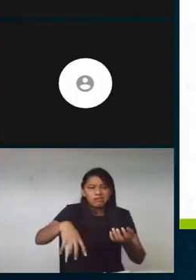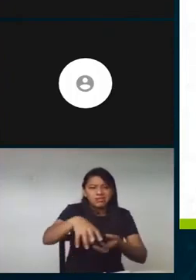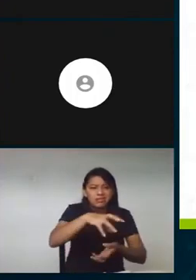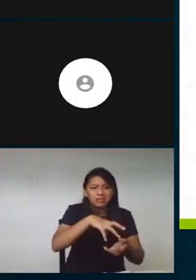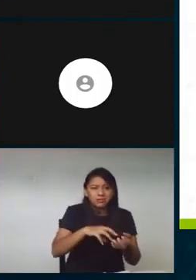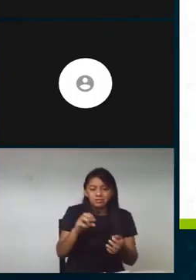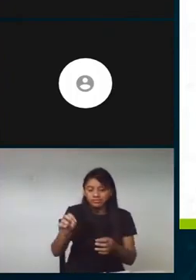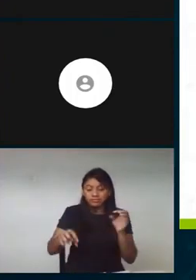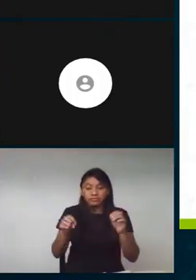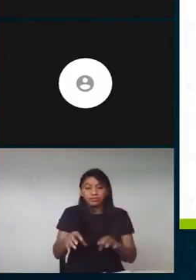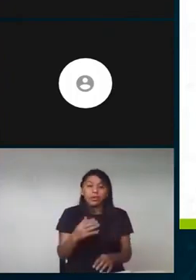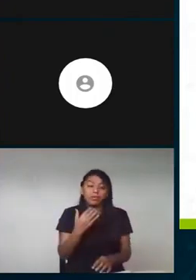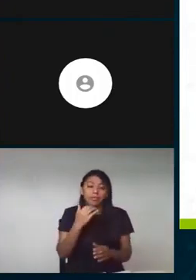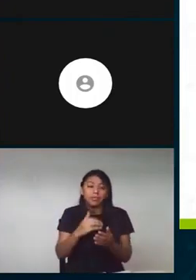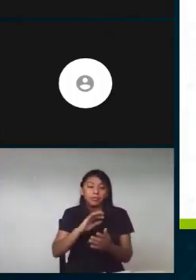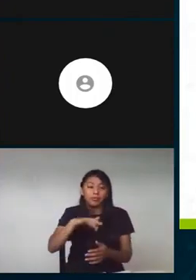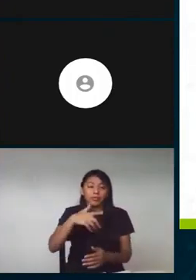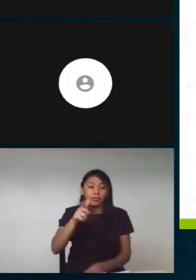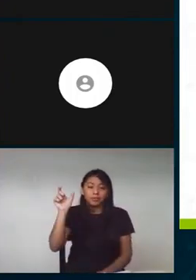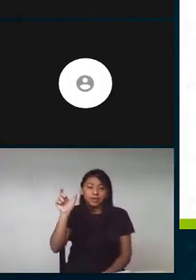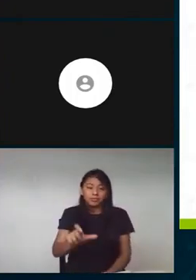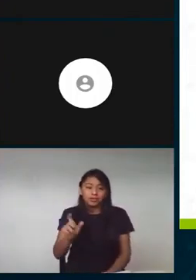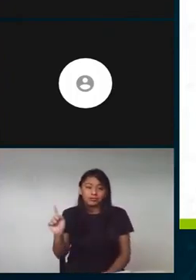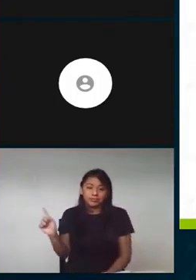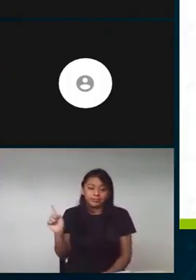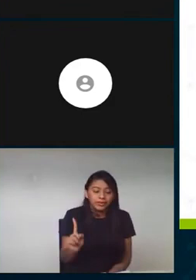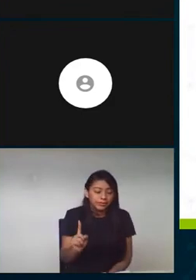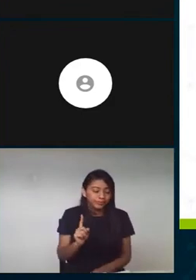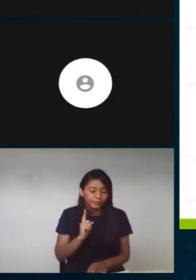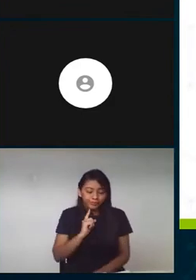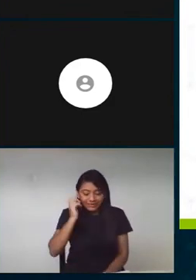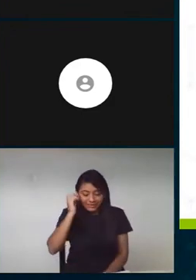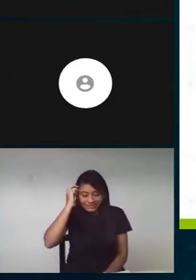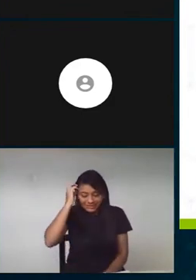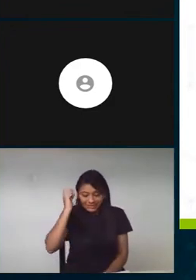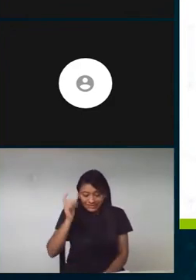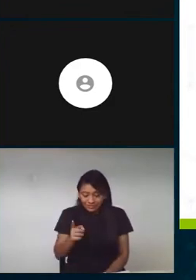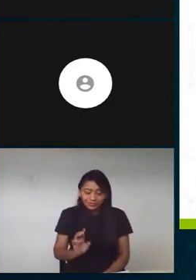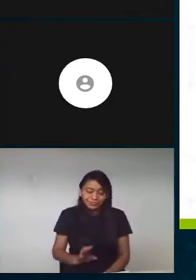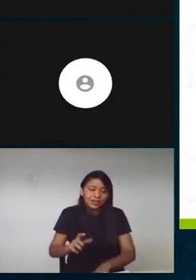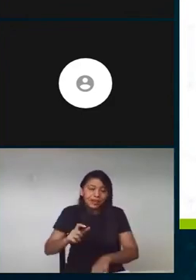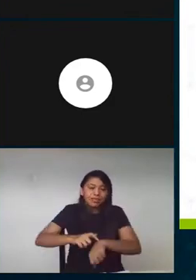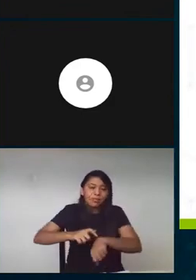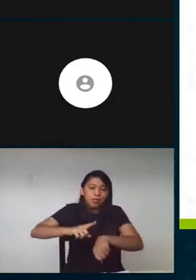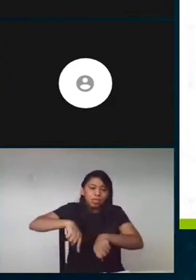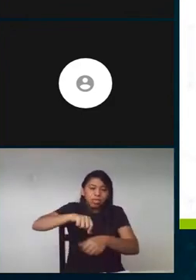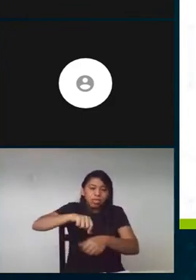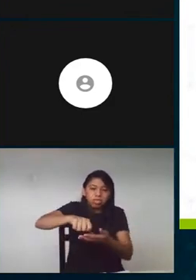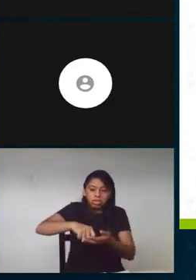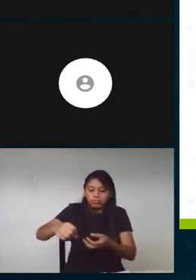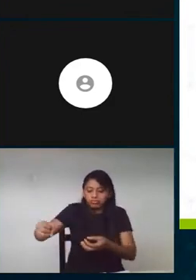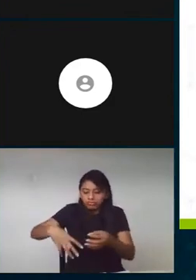más complicado para poder salvar material, poderle dar un reuso nuevamente. ¿Listo?